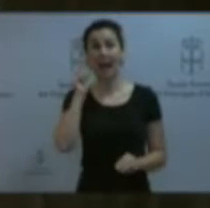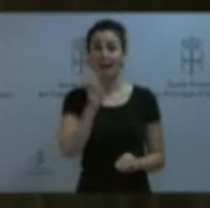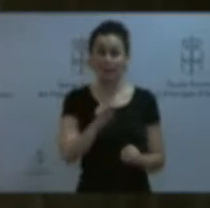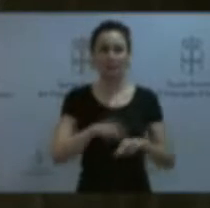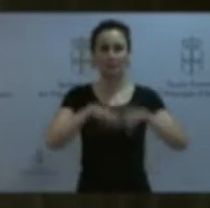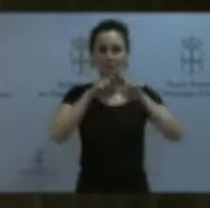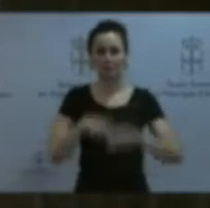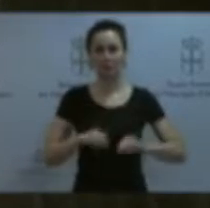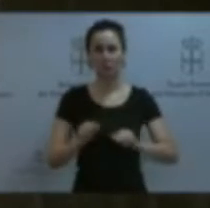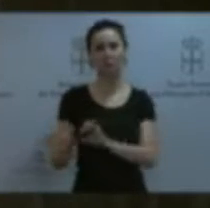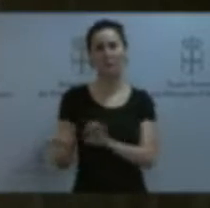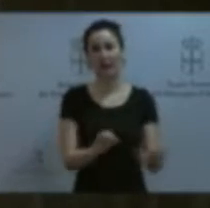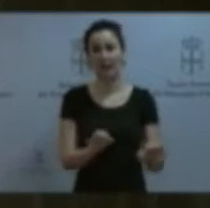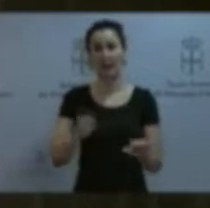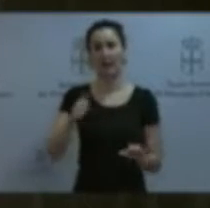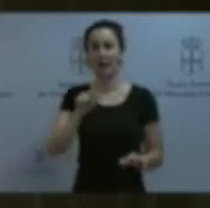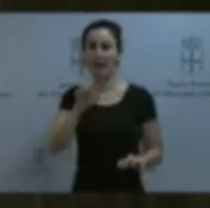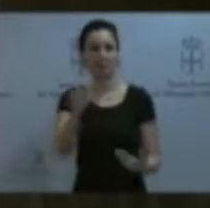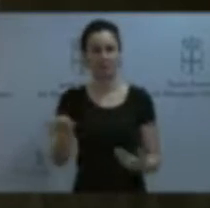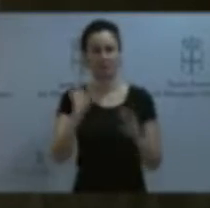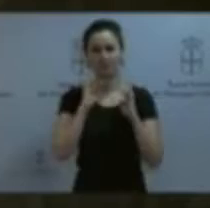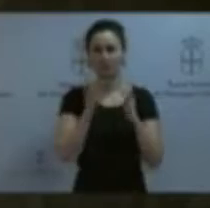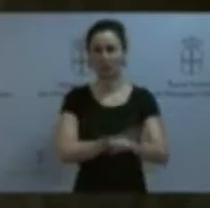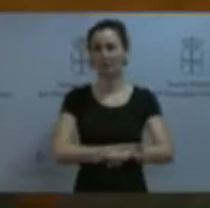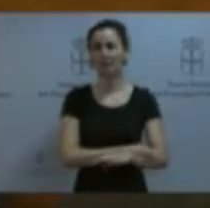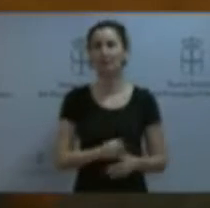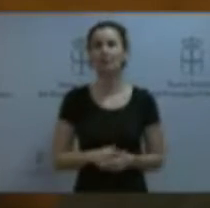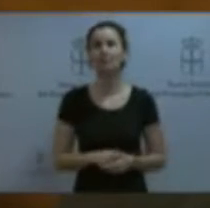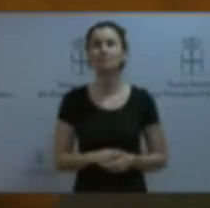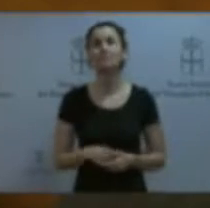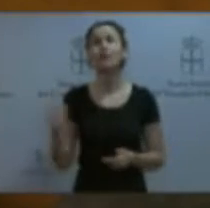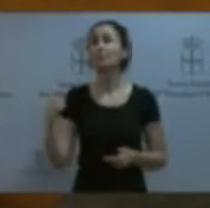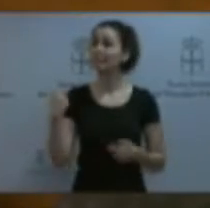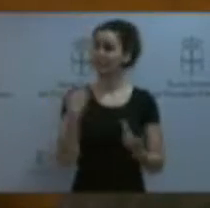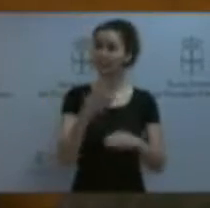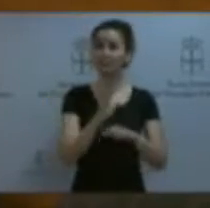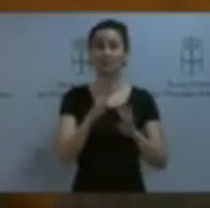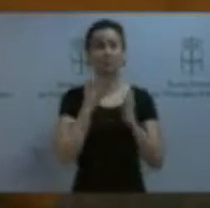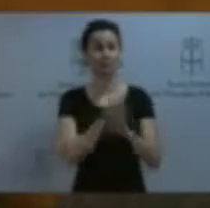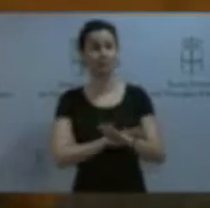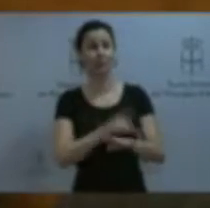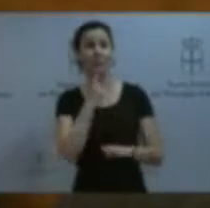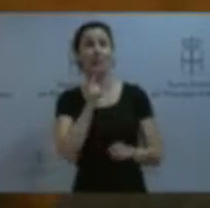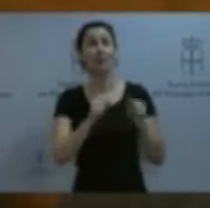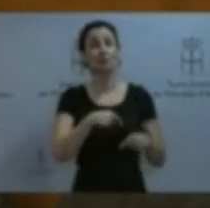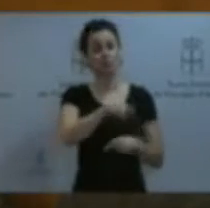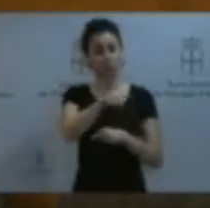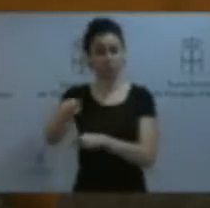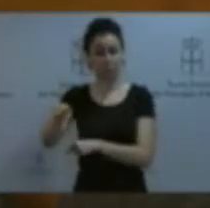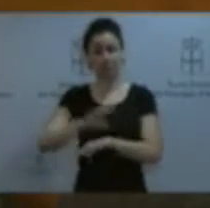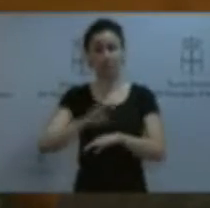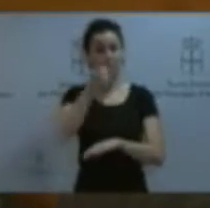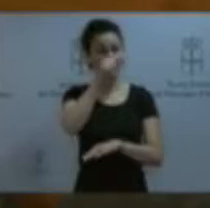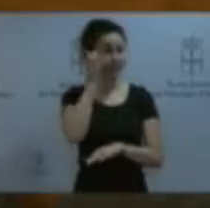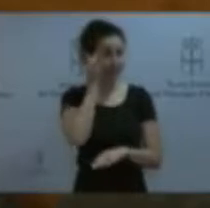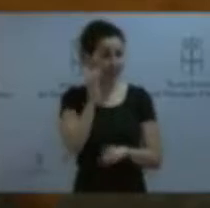Plan General de Ordenación en ayer para permitir su construcción? Presidente, señoría, el Consejo de Gobierno decide quién es el consejero o la consejera que contesta y, en este